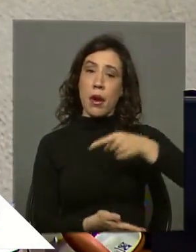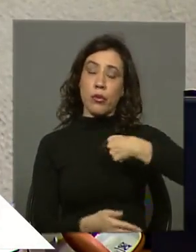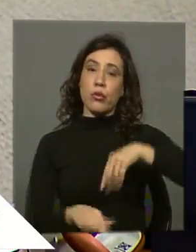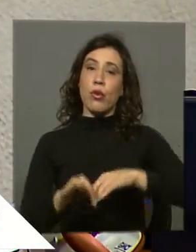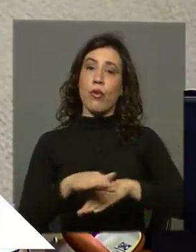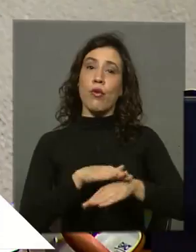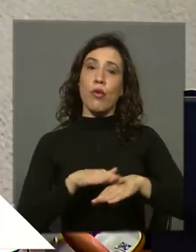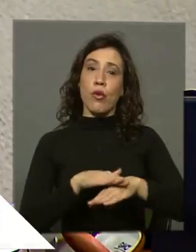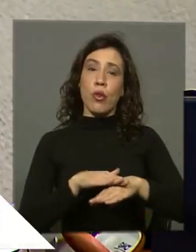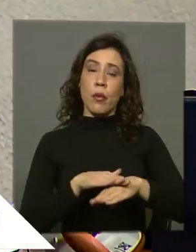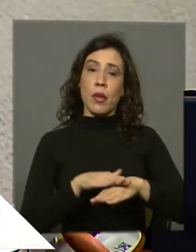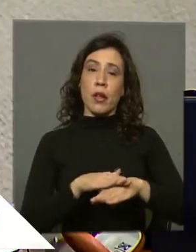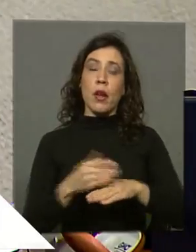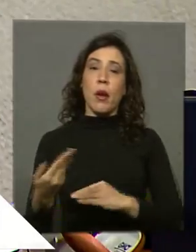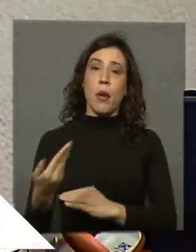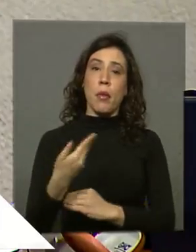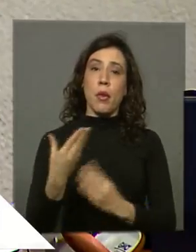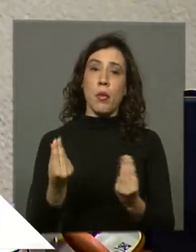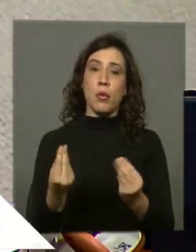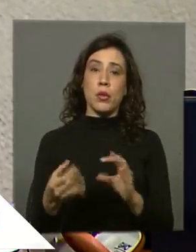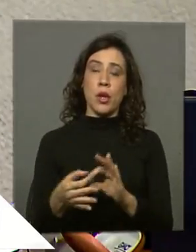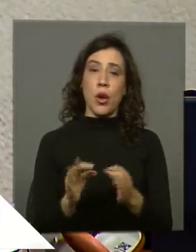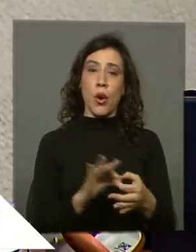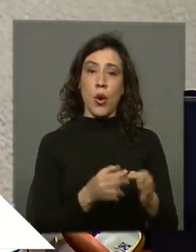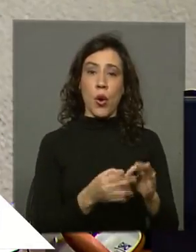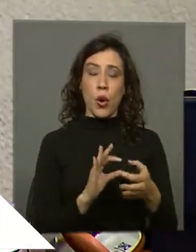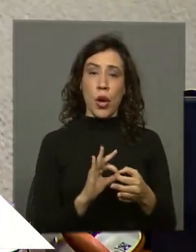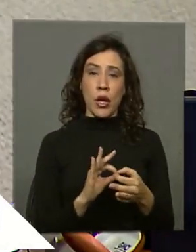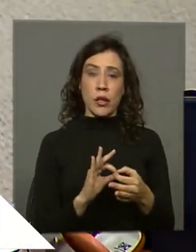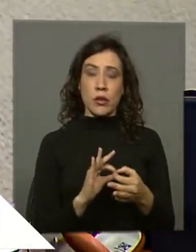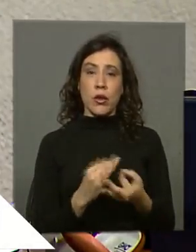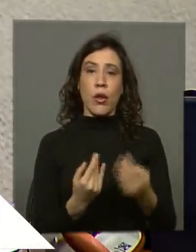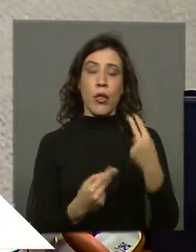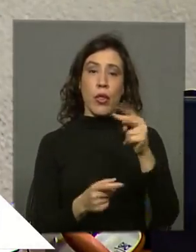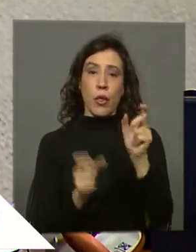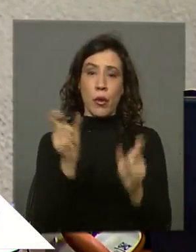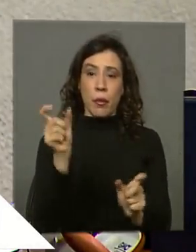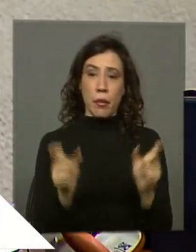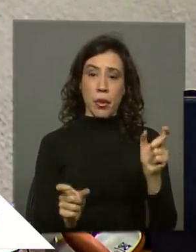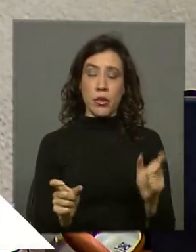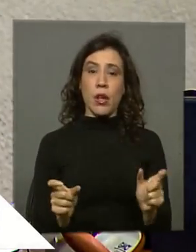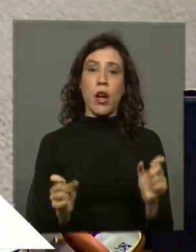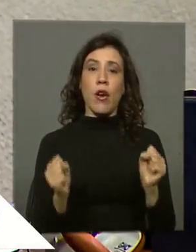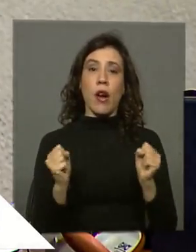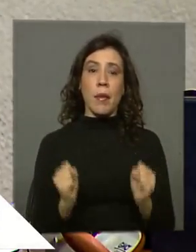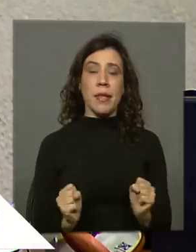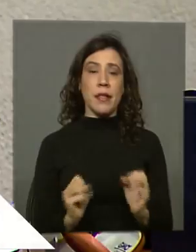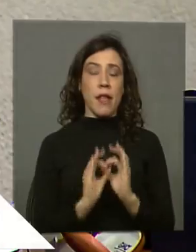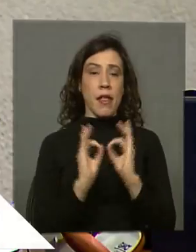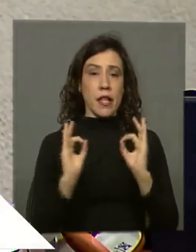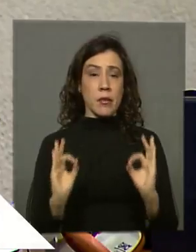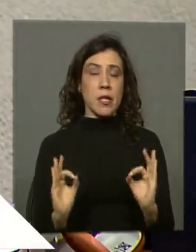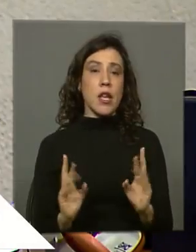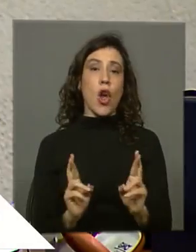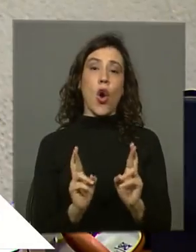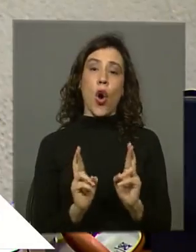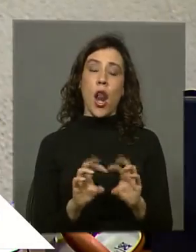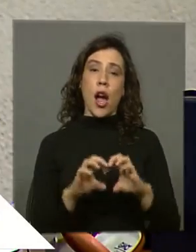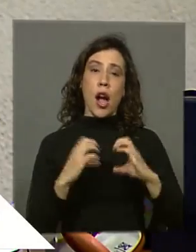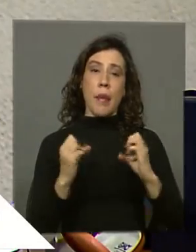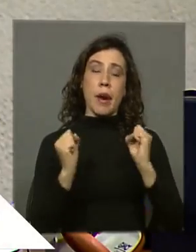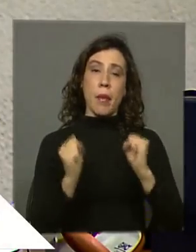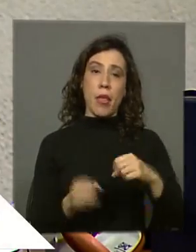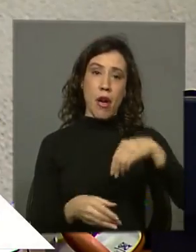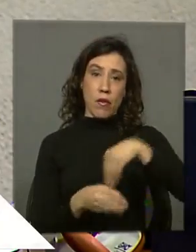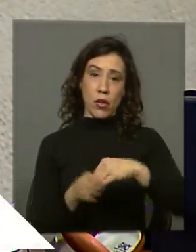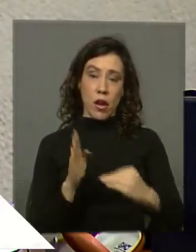fundamental y así nos lo pidieron varias organizaciones de personas con capacidad especial así que ojalá la cámara pueda